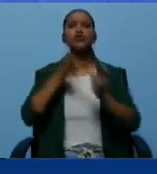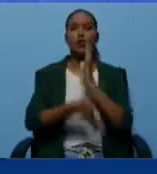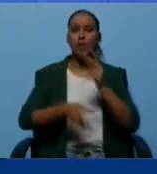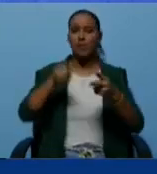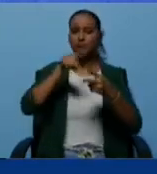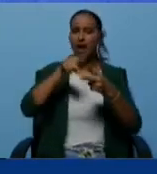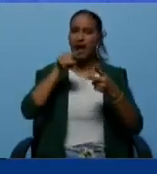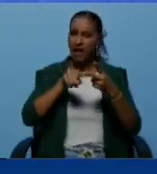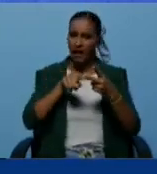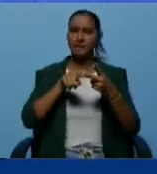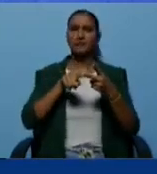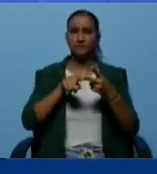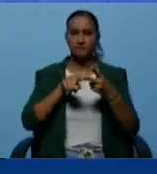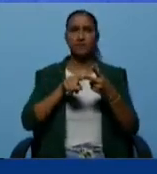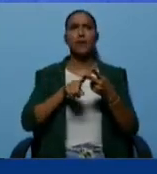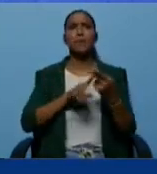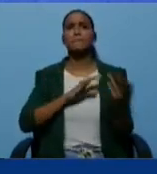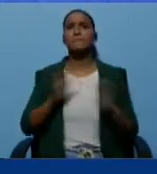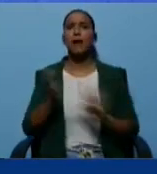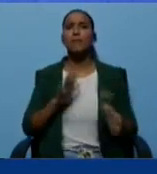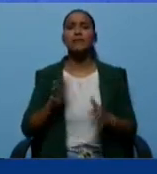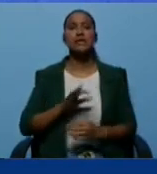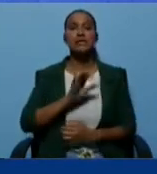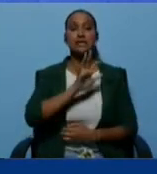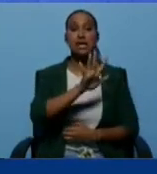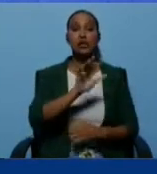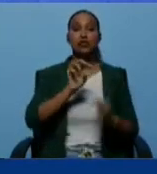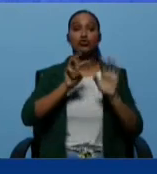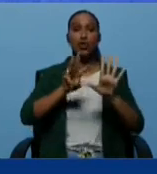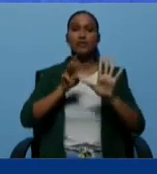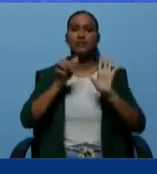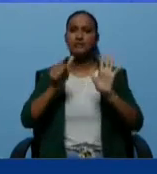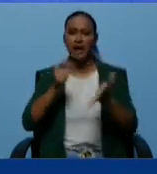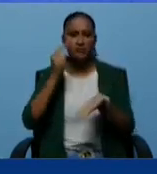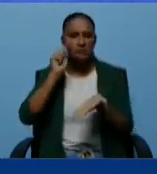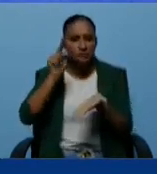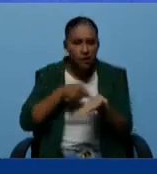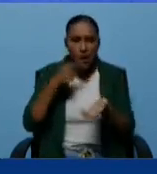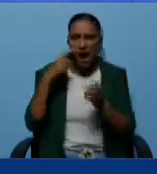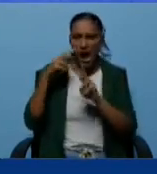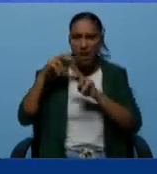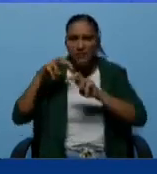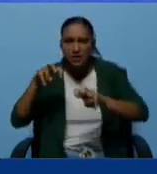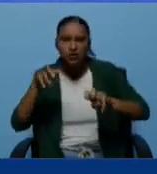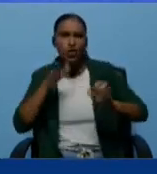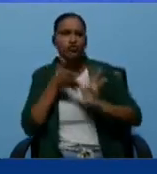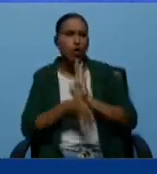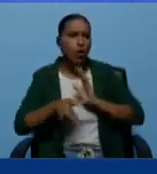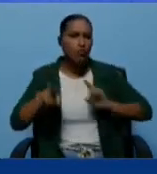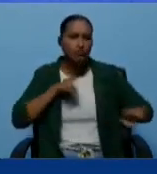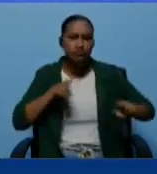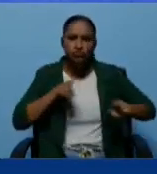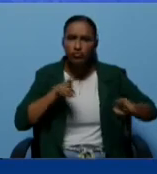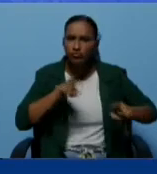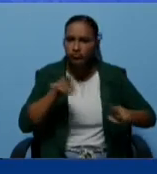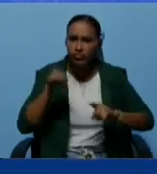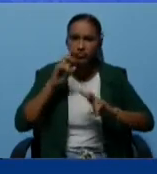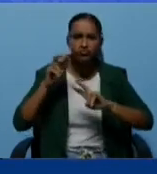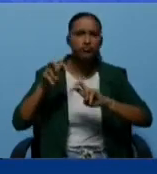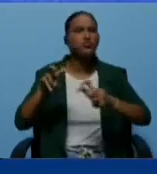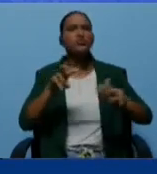luego de realizadas 586 experticias y diligencias de investigación, de las cuales 594